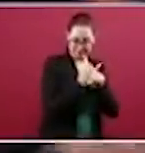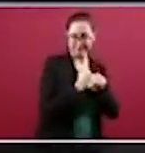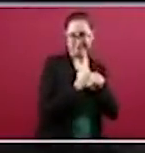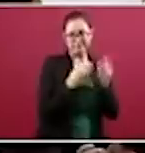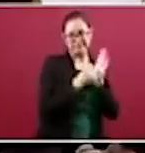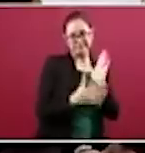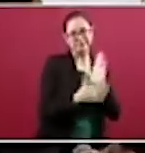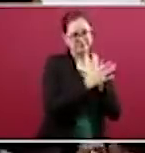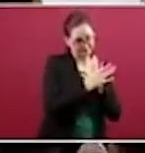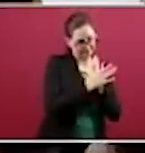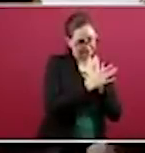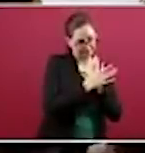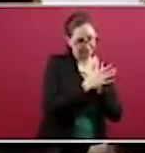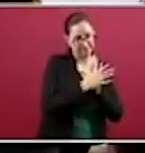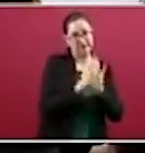Les dije también,